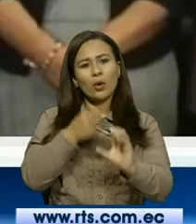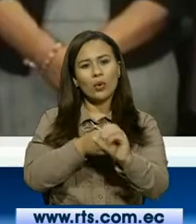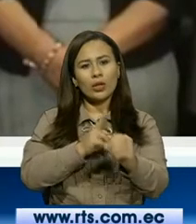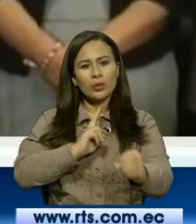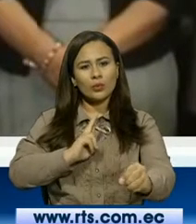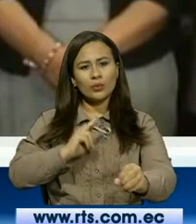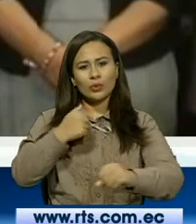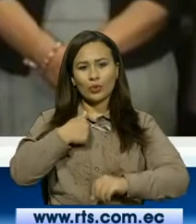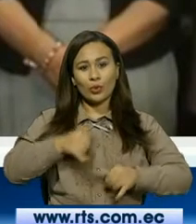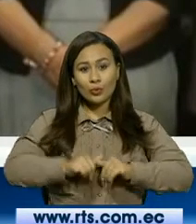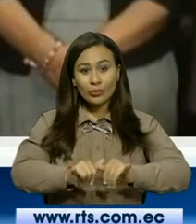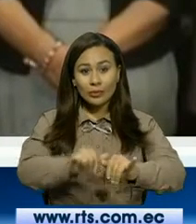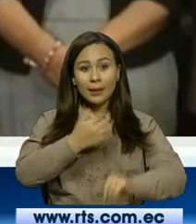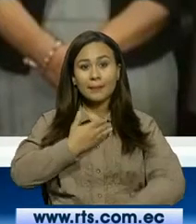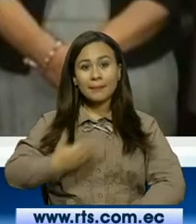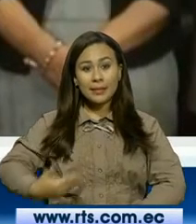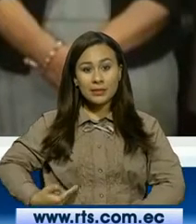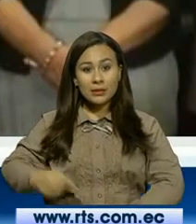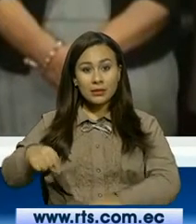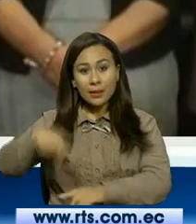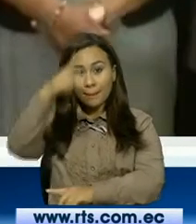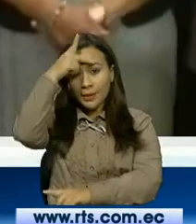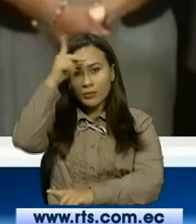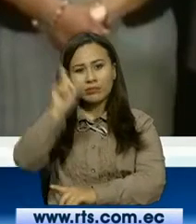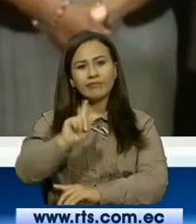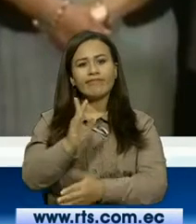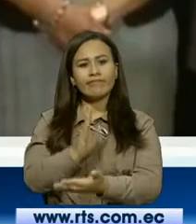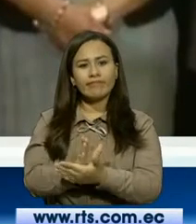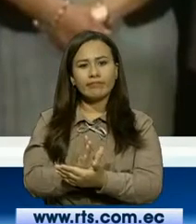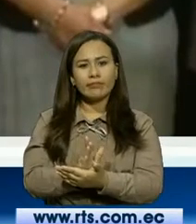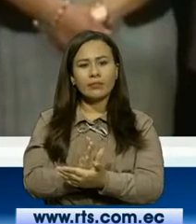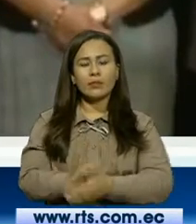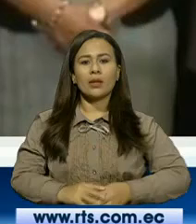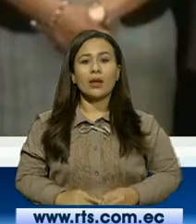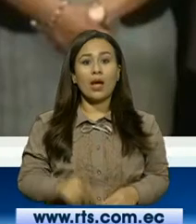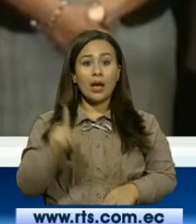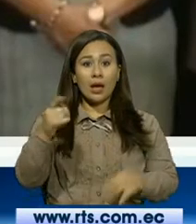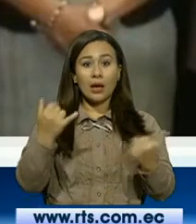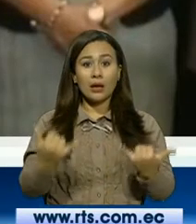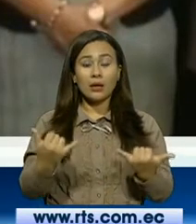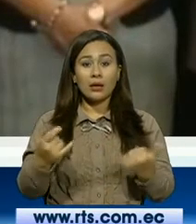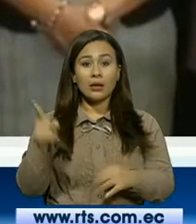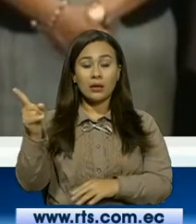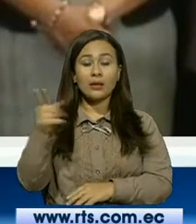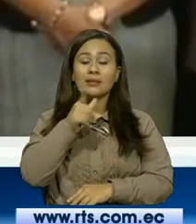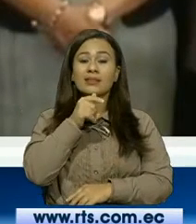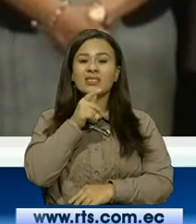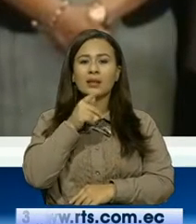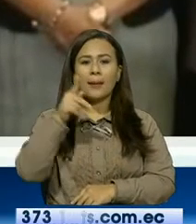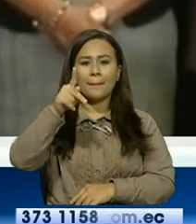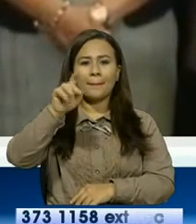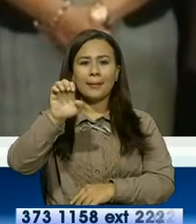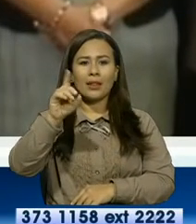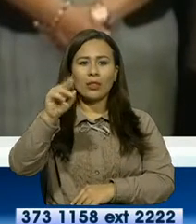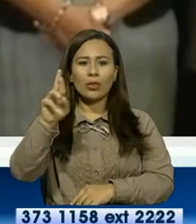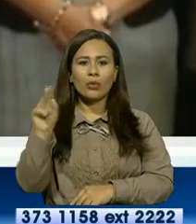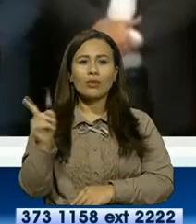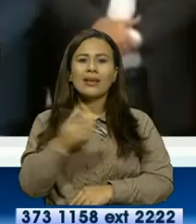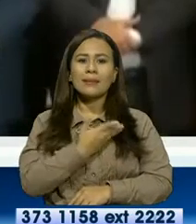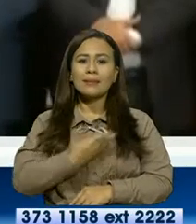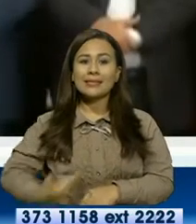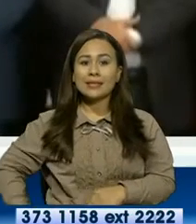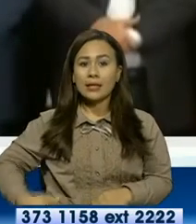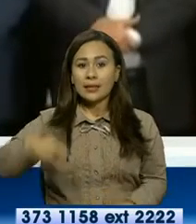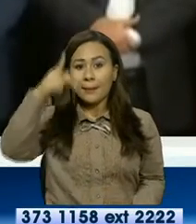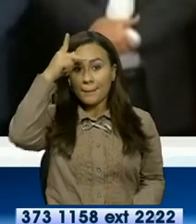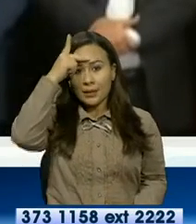a la presidencia de la República. De esta manera, el presidente de Perú, Pedro Pablo Kuczynski, presentó su renuncia